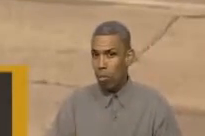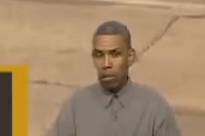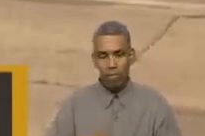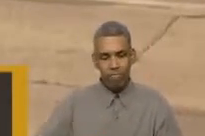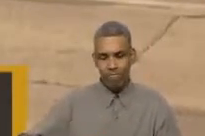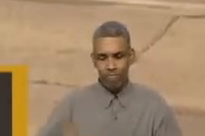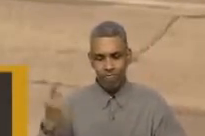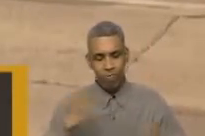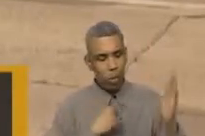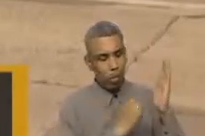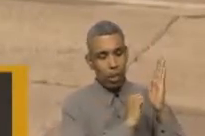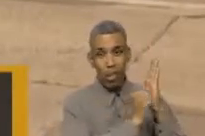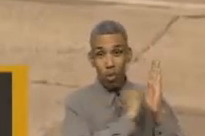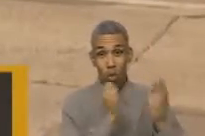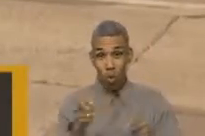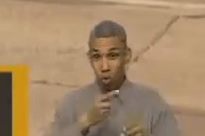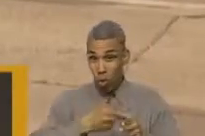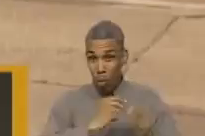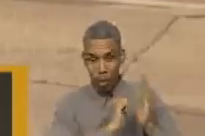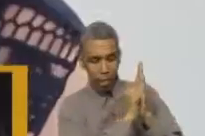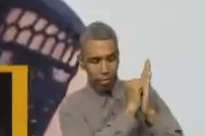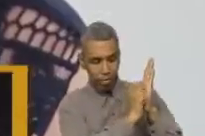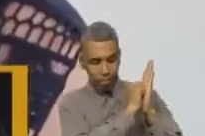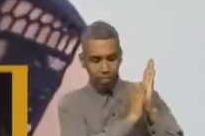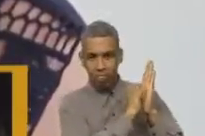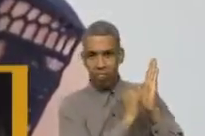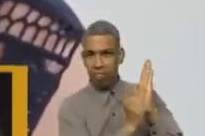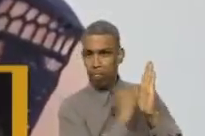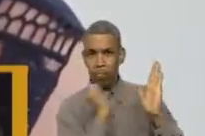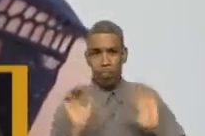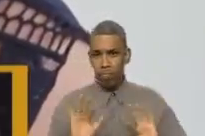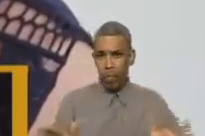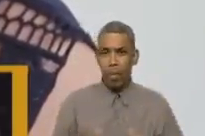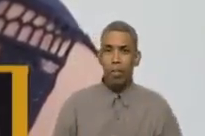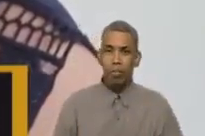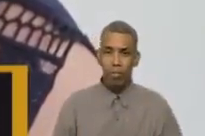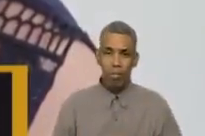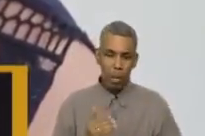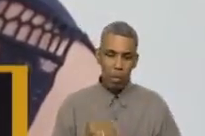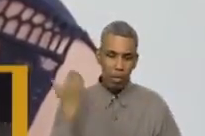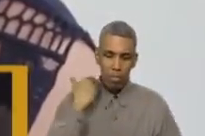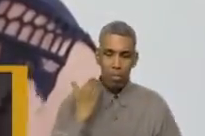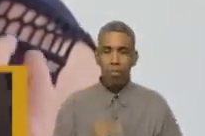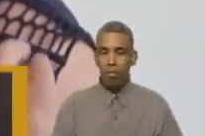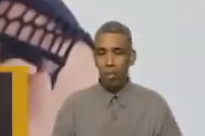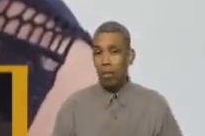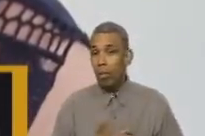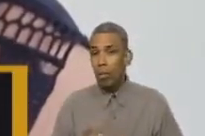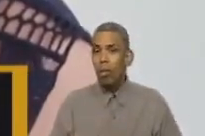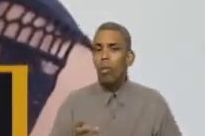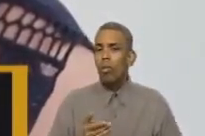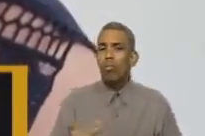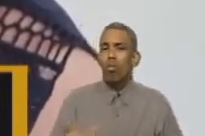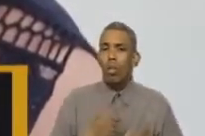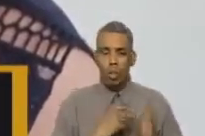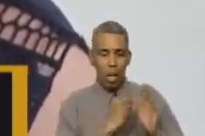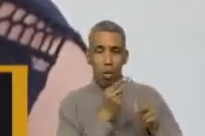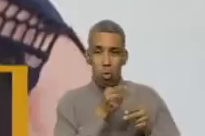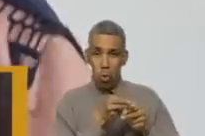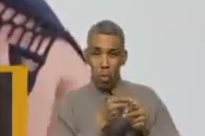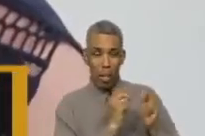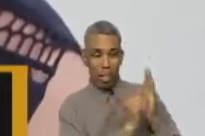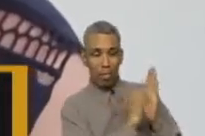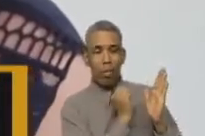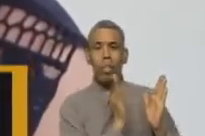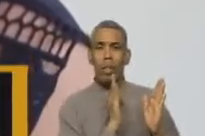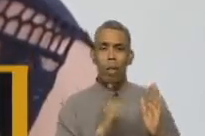sus subsidios para que no entren en un estado de bloqueo, ya que esto lo hacen directamente desde el programa adulto mayor, hay que